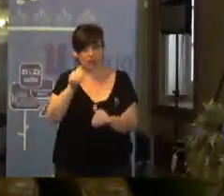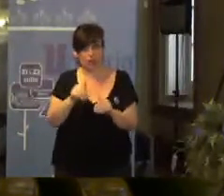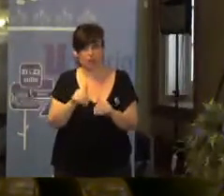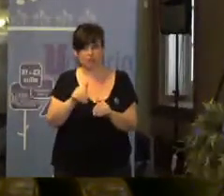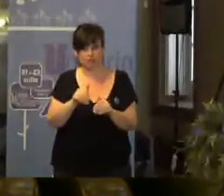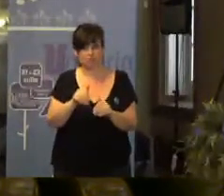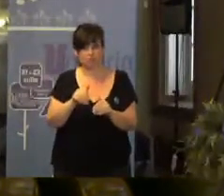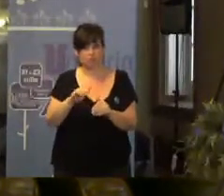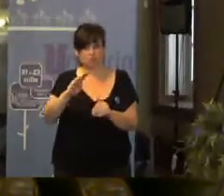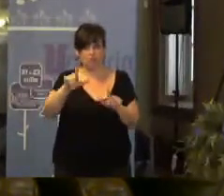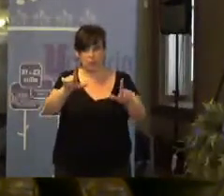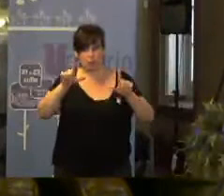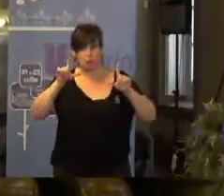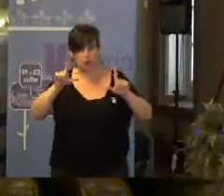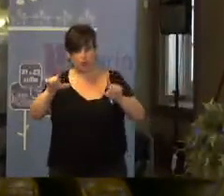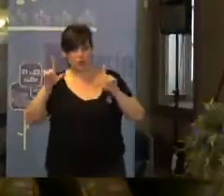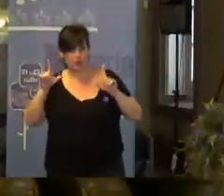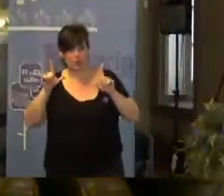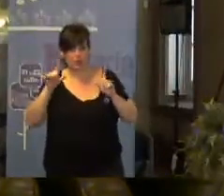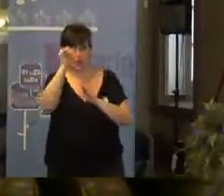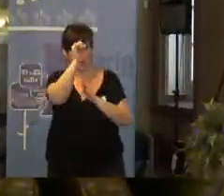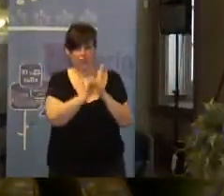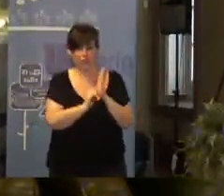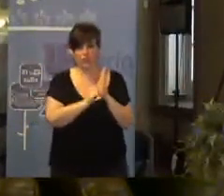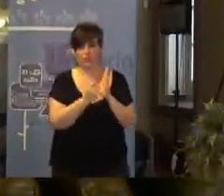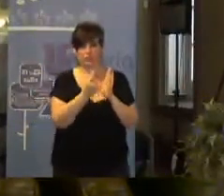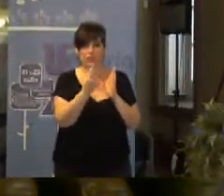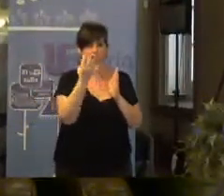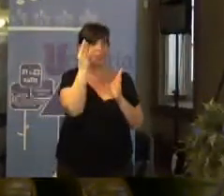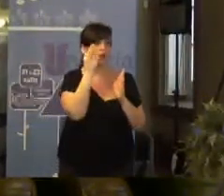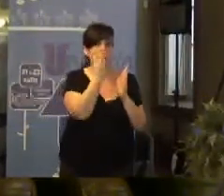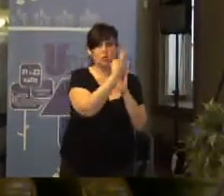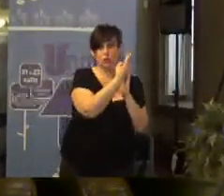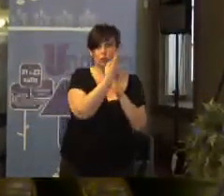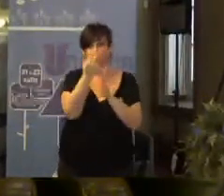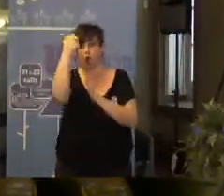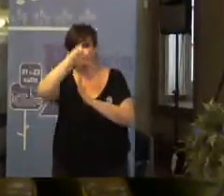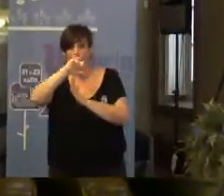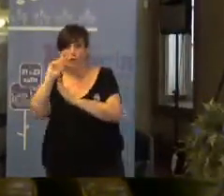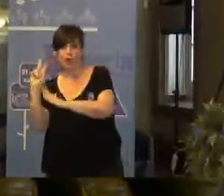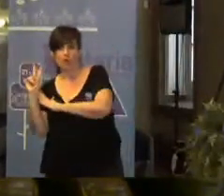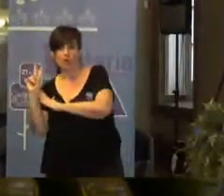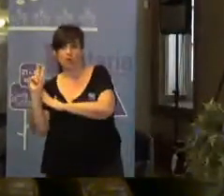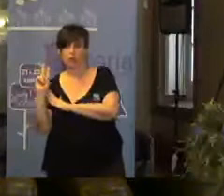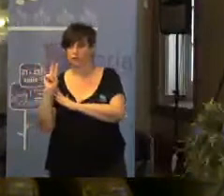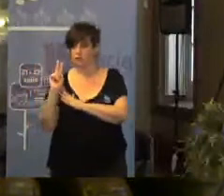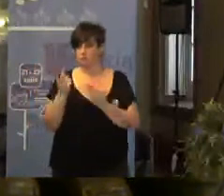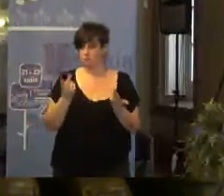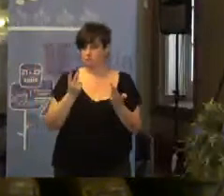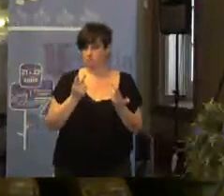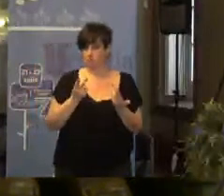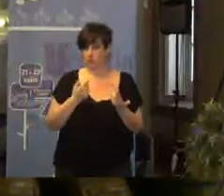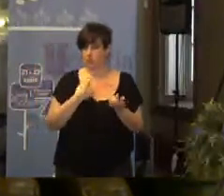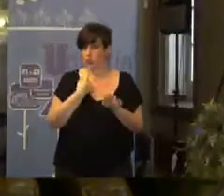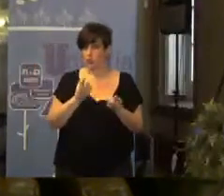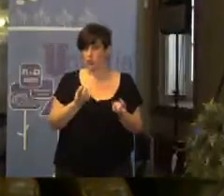de lista nas 4 provincias, 2 mulleres e 2 homes, chamanlle así de chistes, o contou con Martiño Noriega un día, a emenda de Marilar. Pero é que é verdade, eu dixen que senón